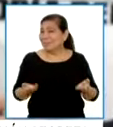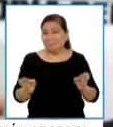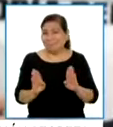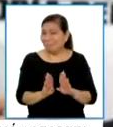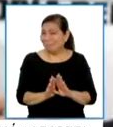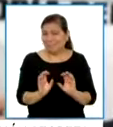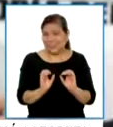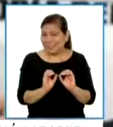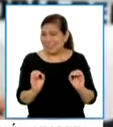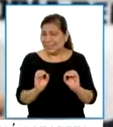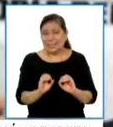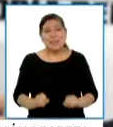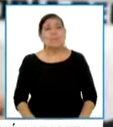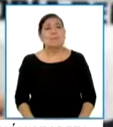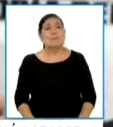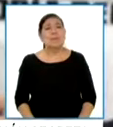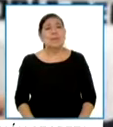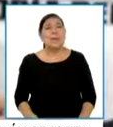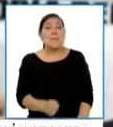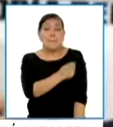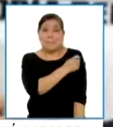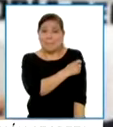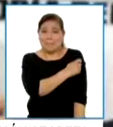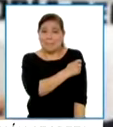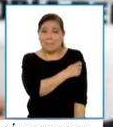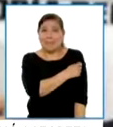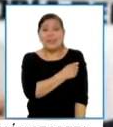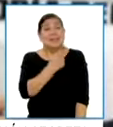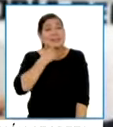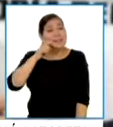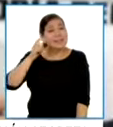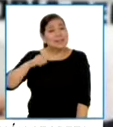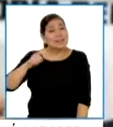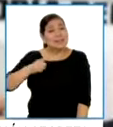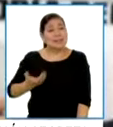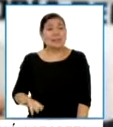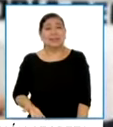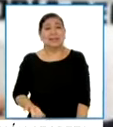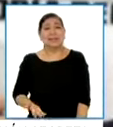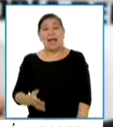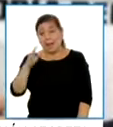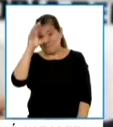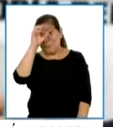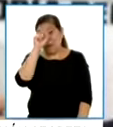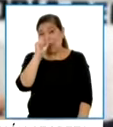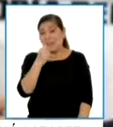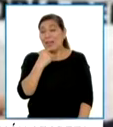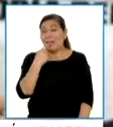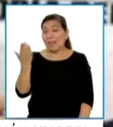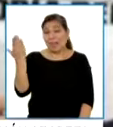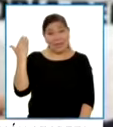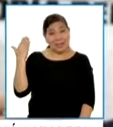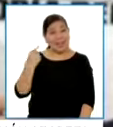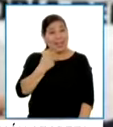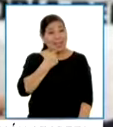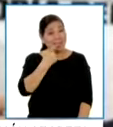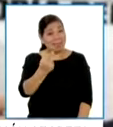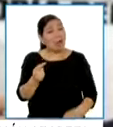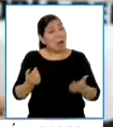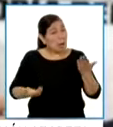cerrado las vacunas que vamos a necesitar. El canciller ha informado hace unos días